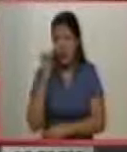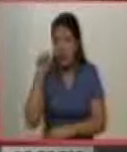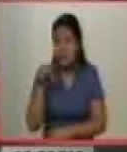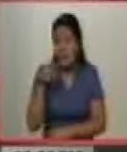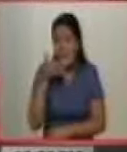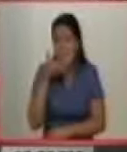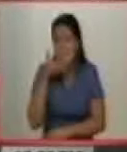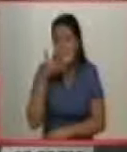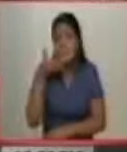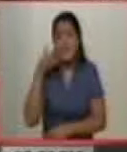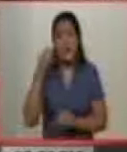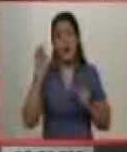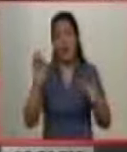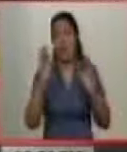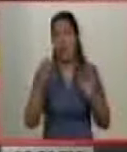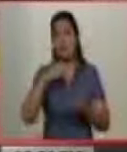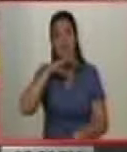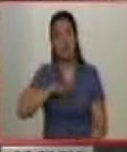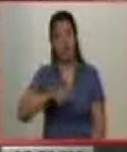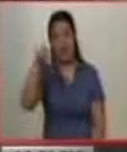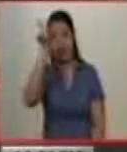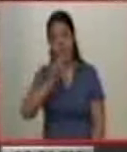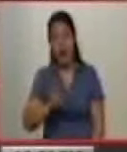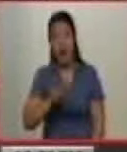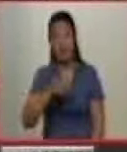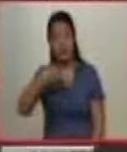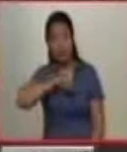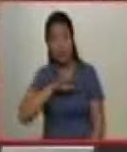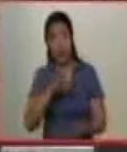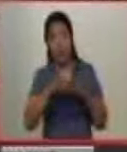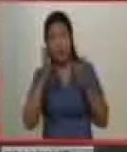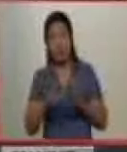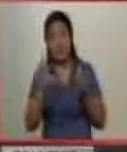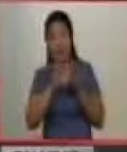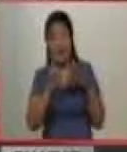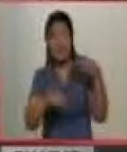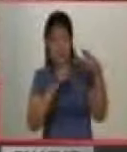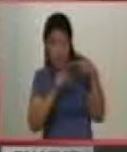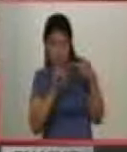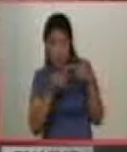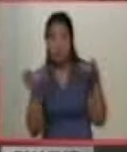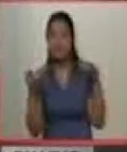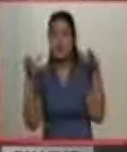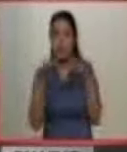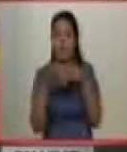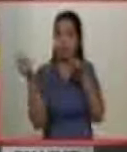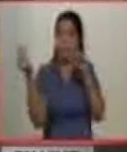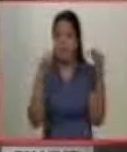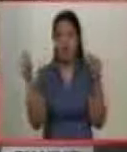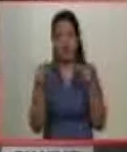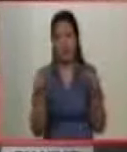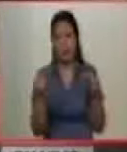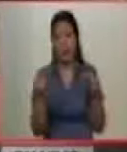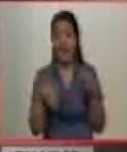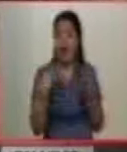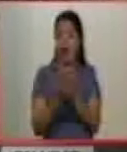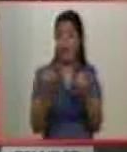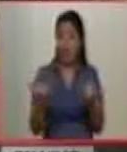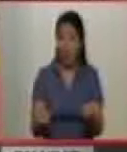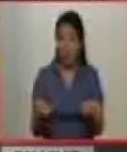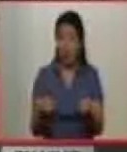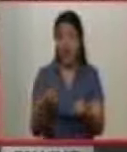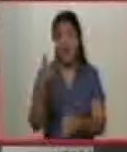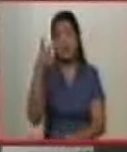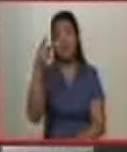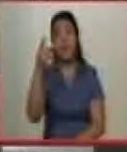los mejores de la historia de nuestro país, porque son los estudiantes de educación media que por segunda vez se reúnen para discutir. En las mesas de trabajo, hasta los momentos, vamos por el